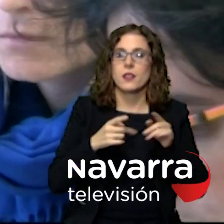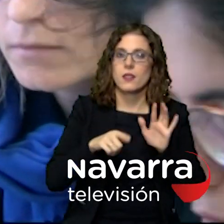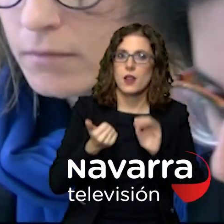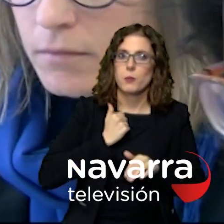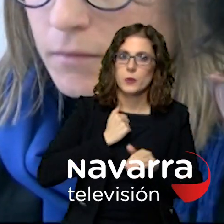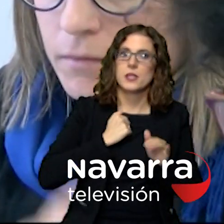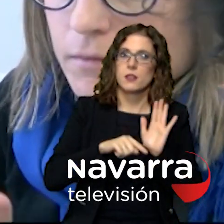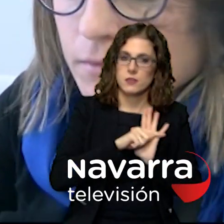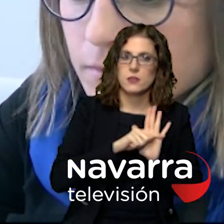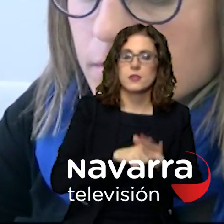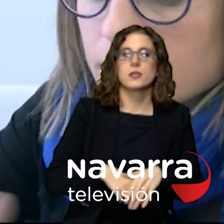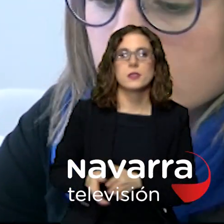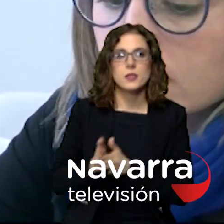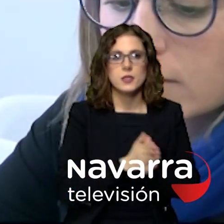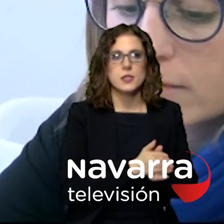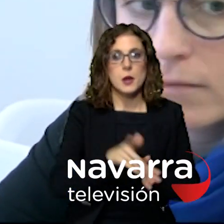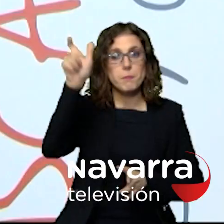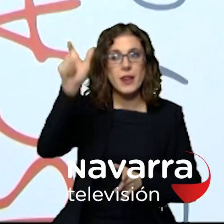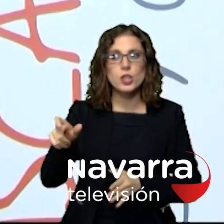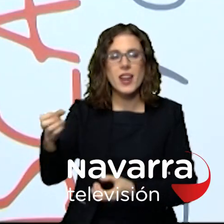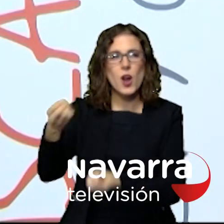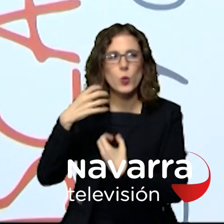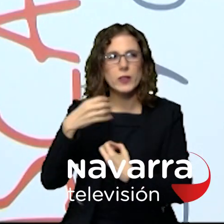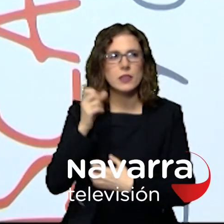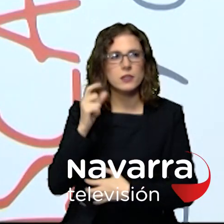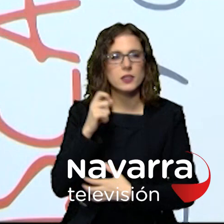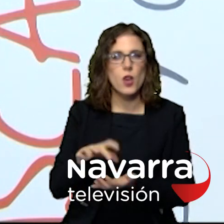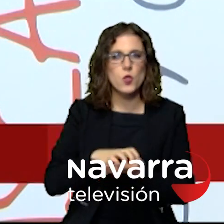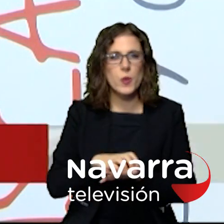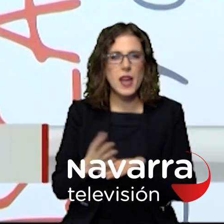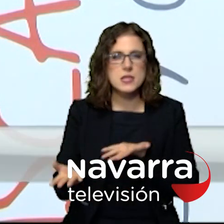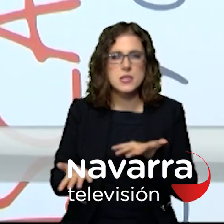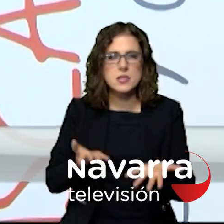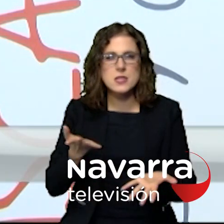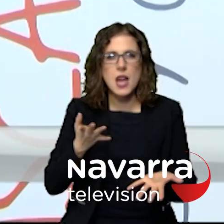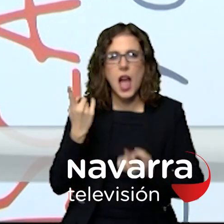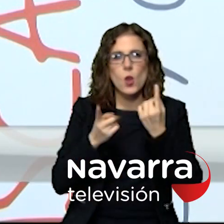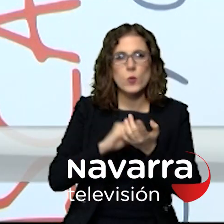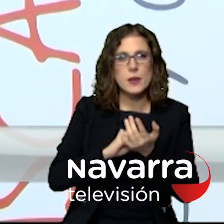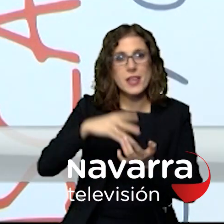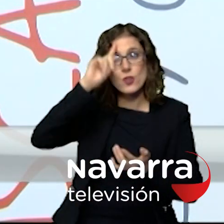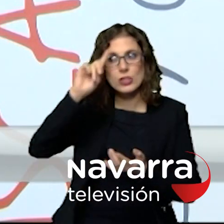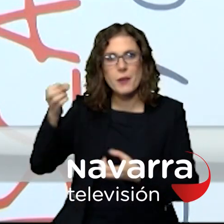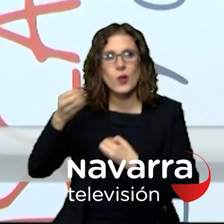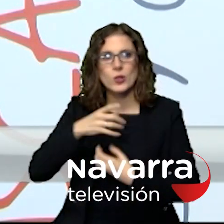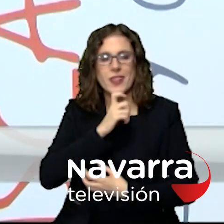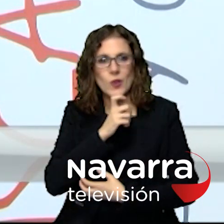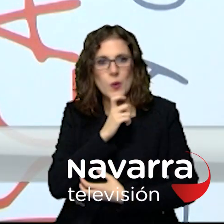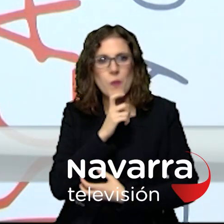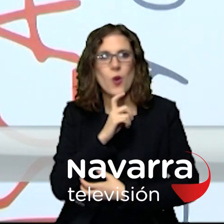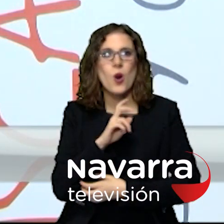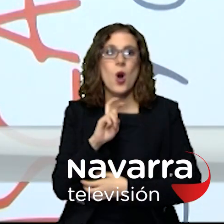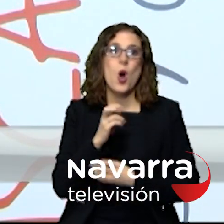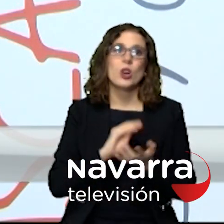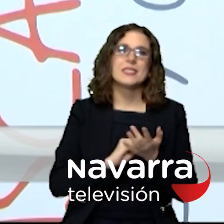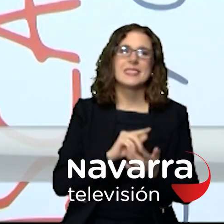de lo que cuenta la persona, pues a veces porque no saben cómo contarlo, otras veces, como ha dicho Edurne antes, está